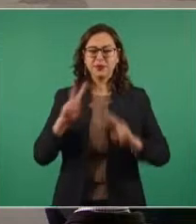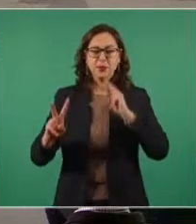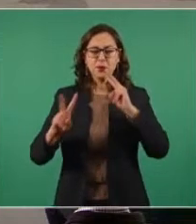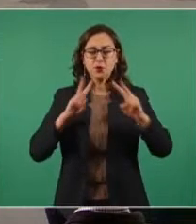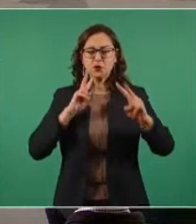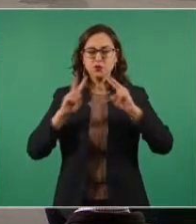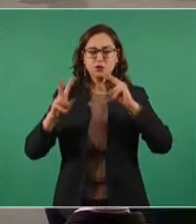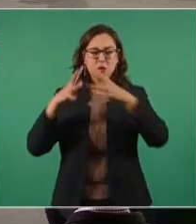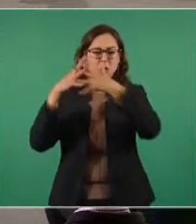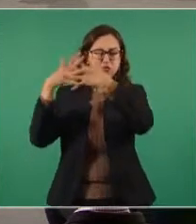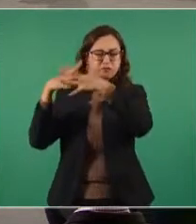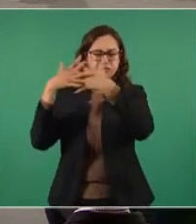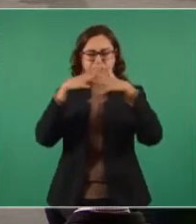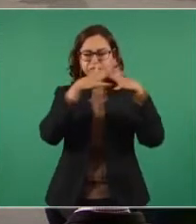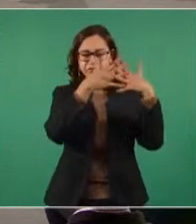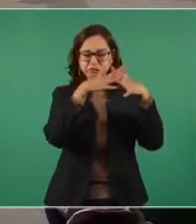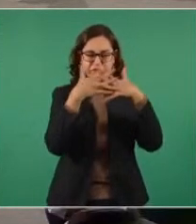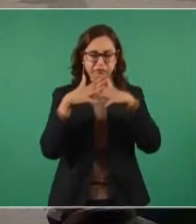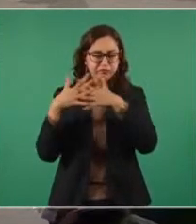prevención